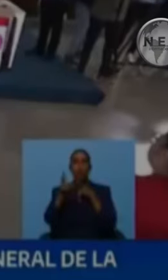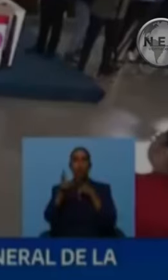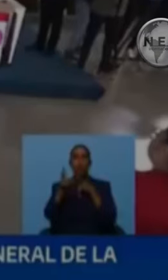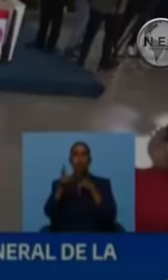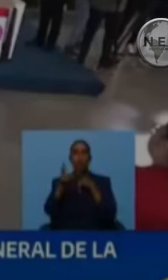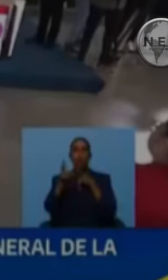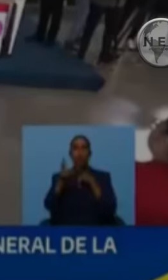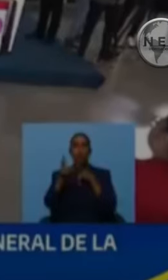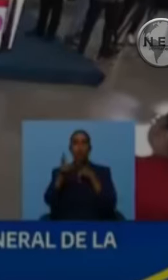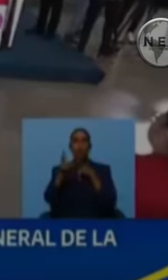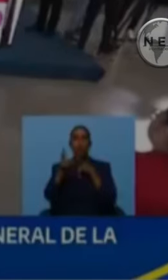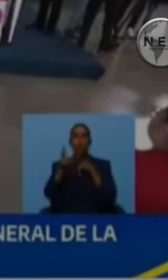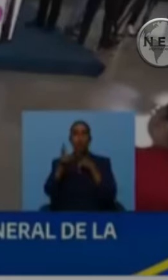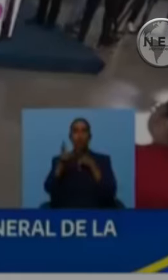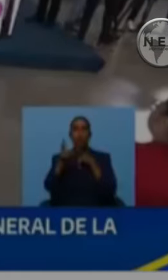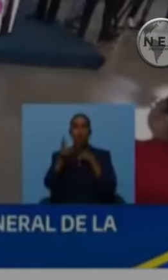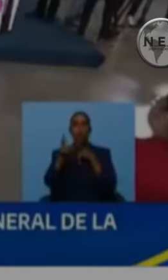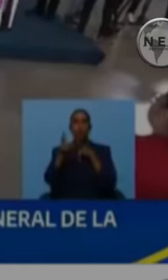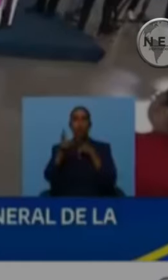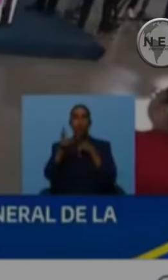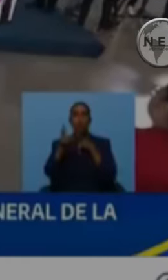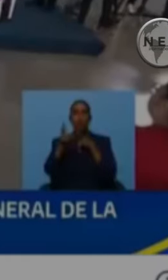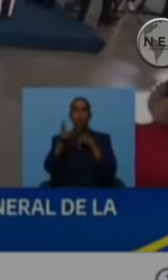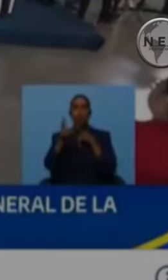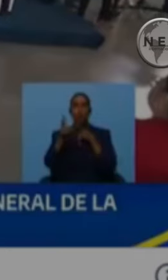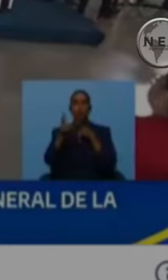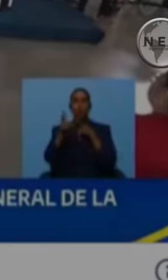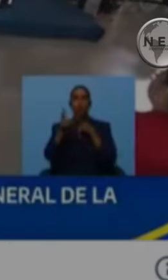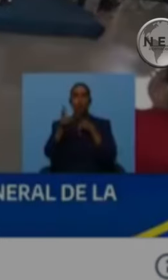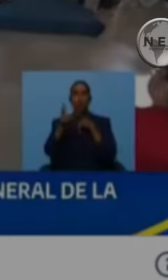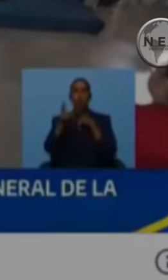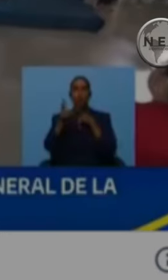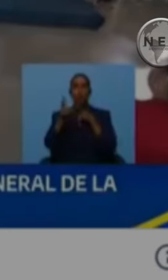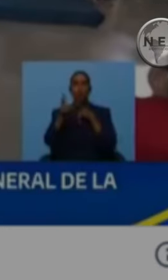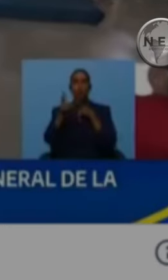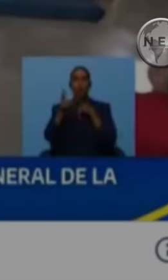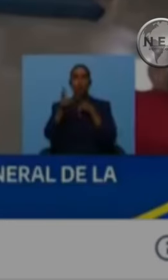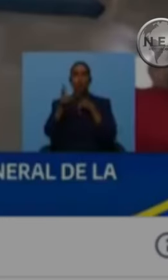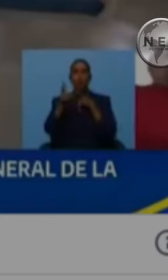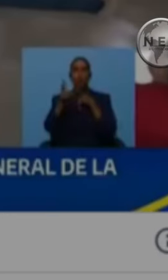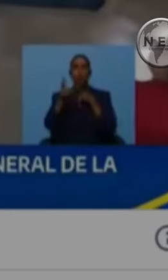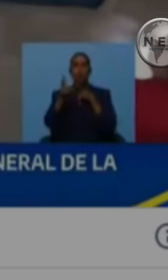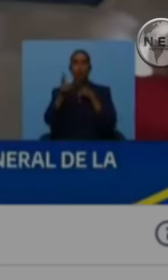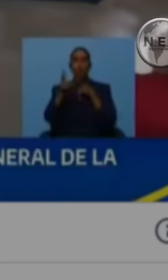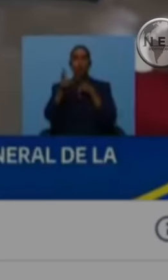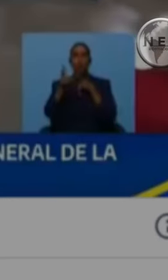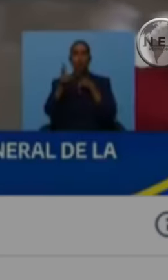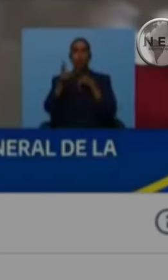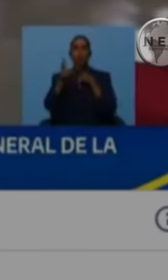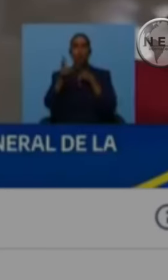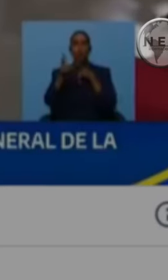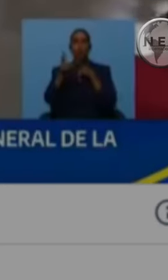y Criminalísticas, CICC. No solo eso, el número 2 del chavismo también pasa a ser vicepresidente de Gobierno para la